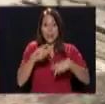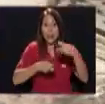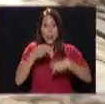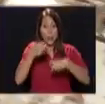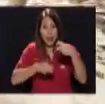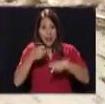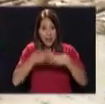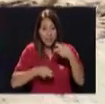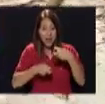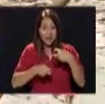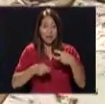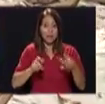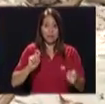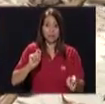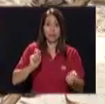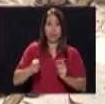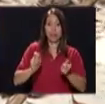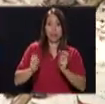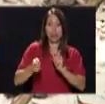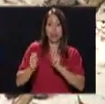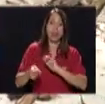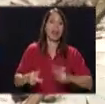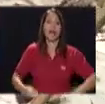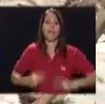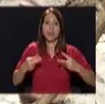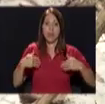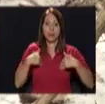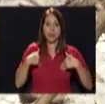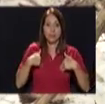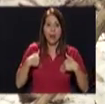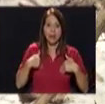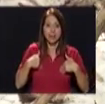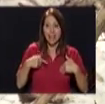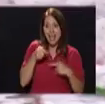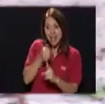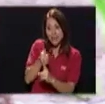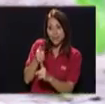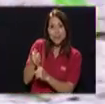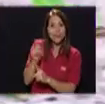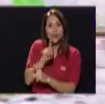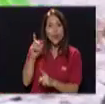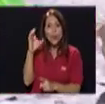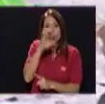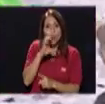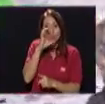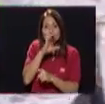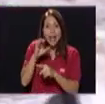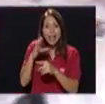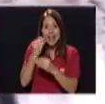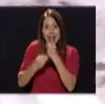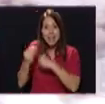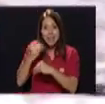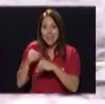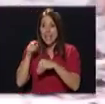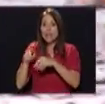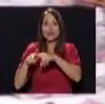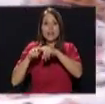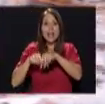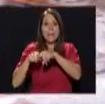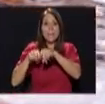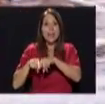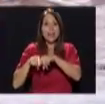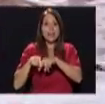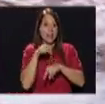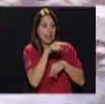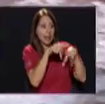generado un problema muy severo en cuanto a lo que es la alteración de la vida de los animales. Ya no buscan el alimento,